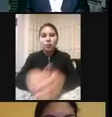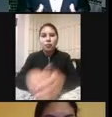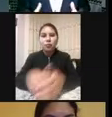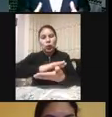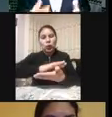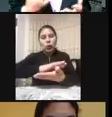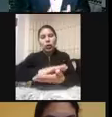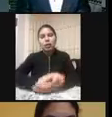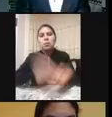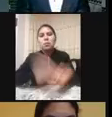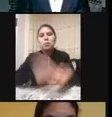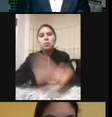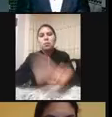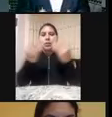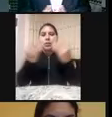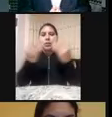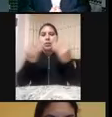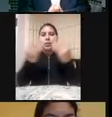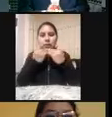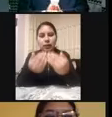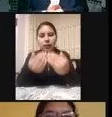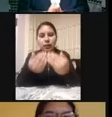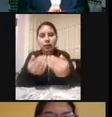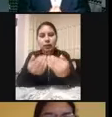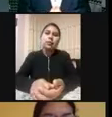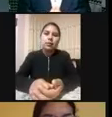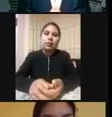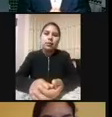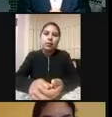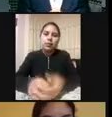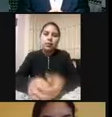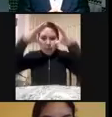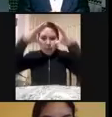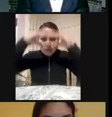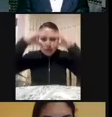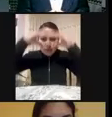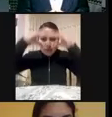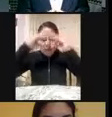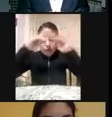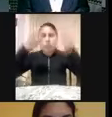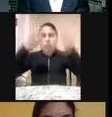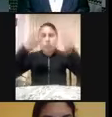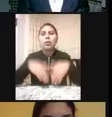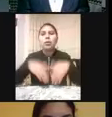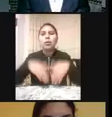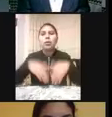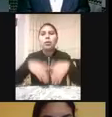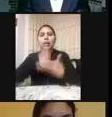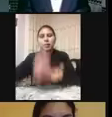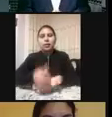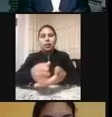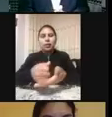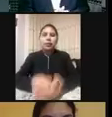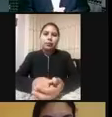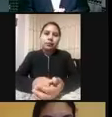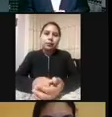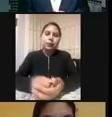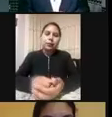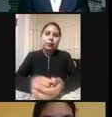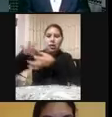comparten a través de este webinar. Es recordarles a todos los amigos que nos ven a través de la transmisión, estamos gracias a la Unidad de Atención a Personas